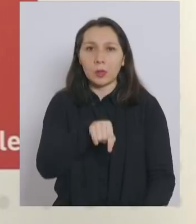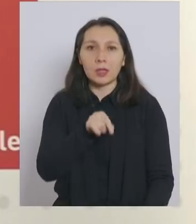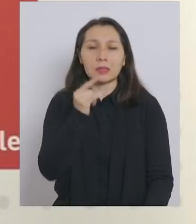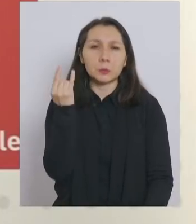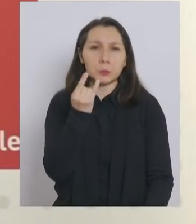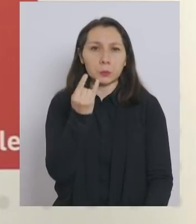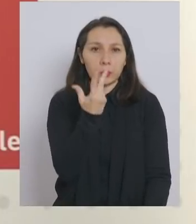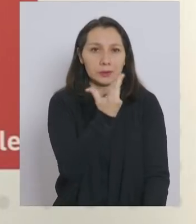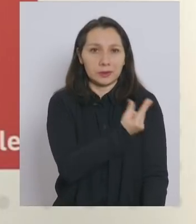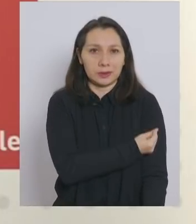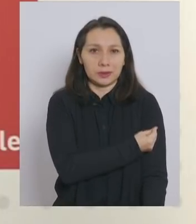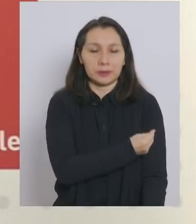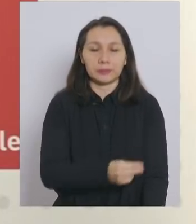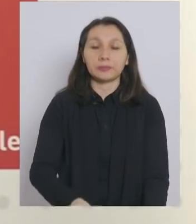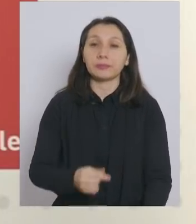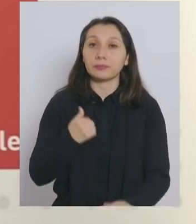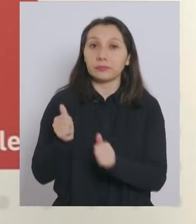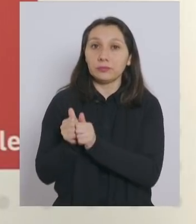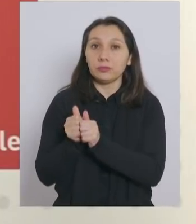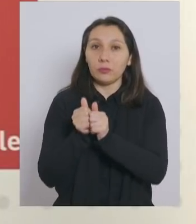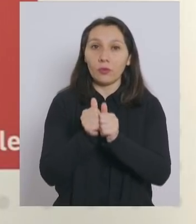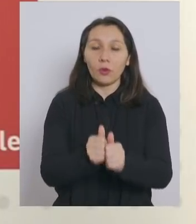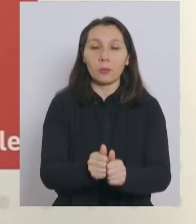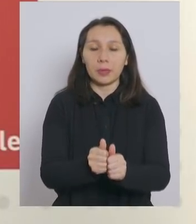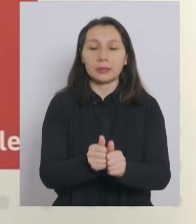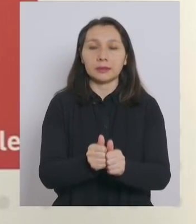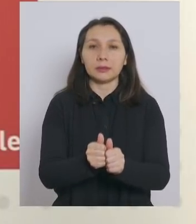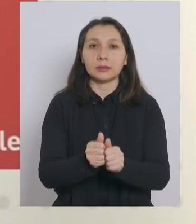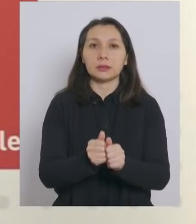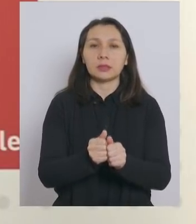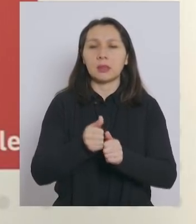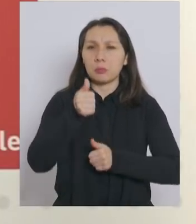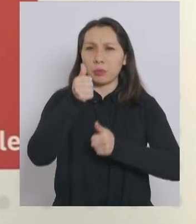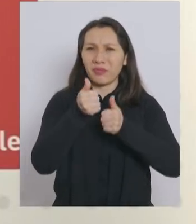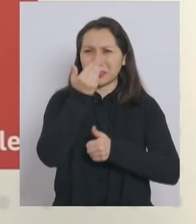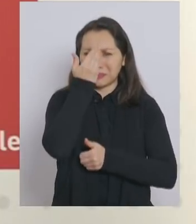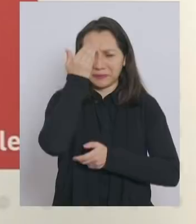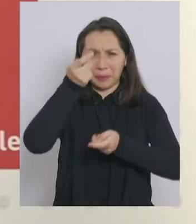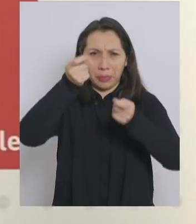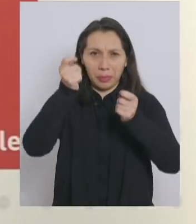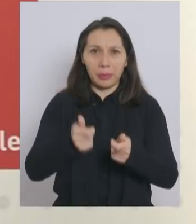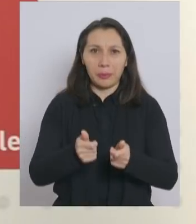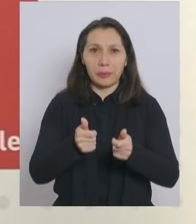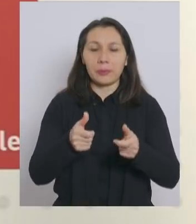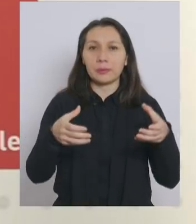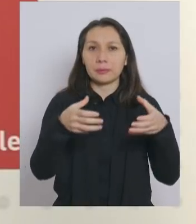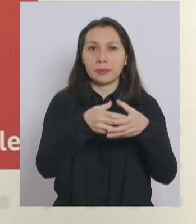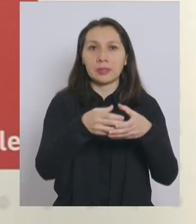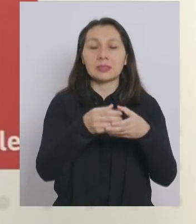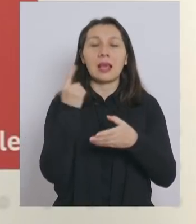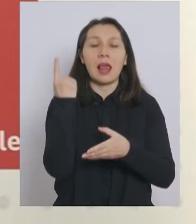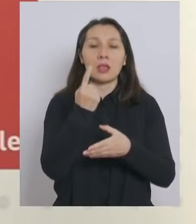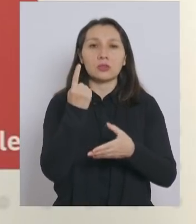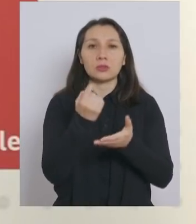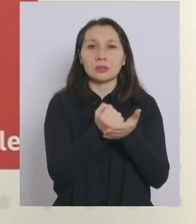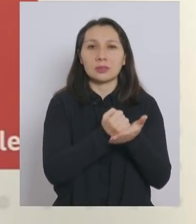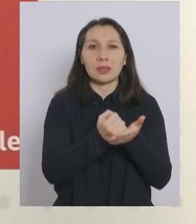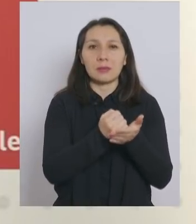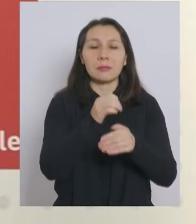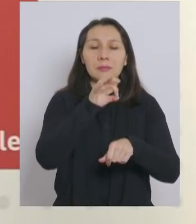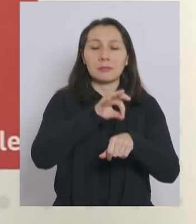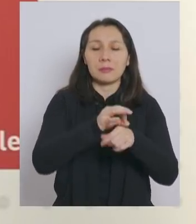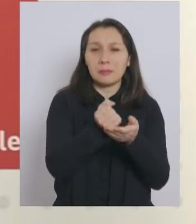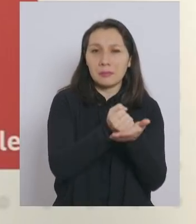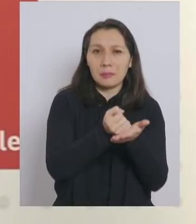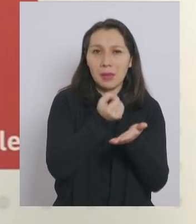Chile. Nos acompañan profesionales expertos de la Agencia Nacional de Medicamentos ANAMED del ISP,